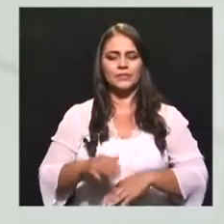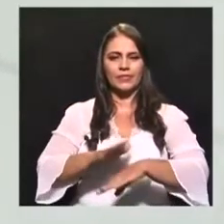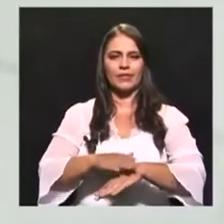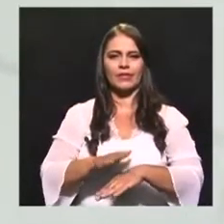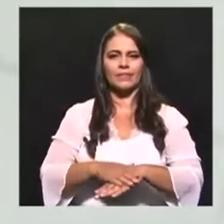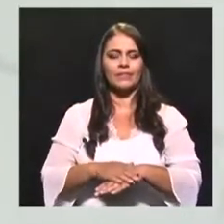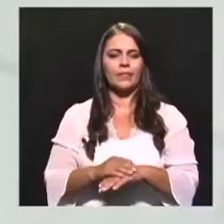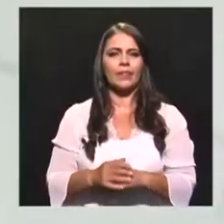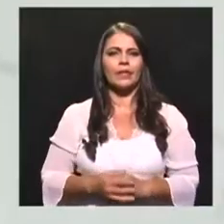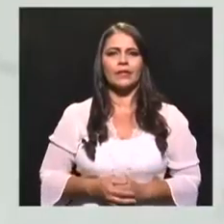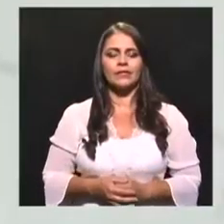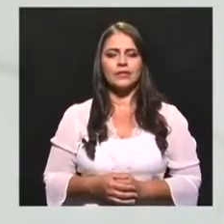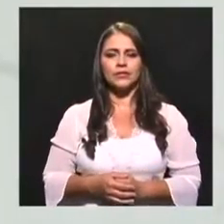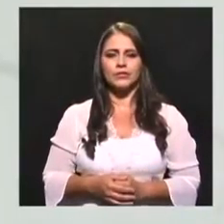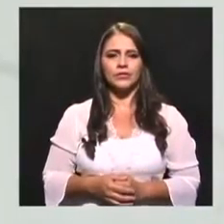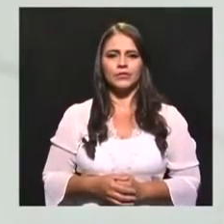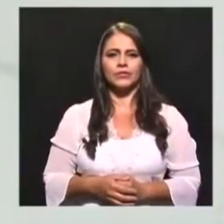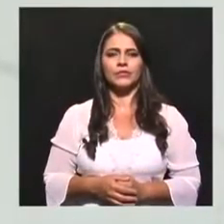involucrarse.